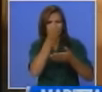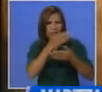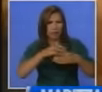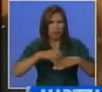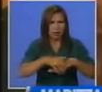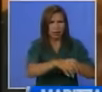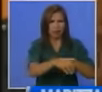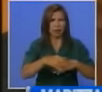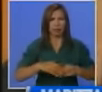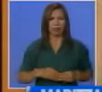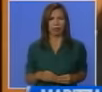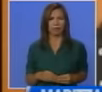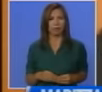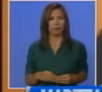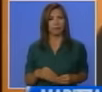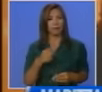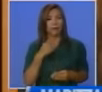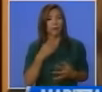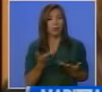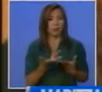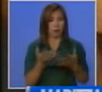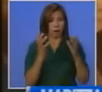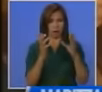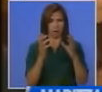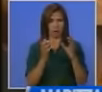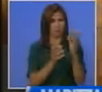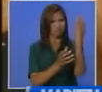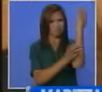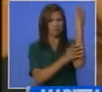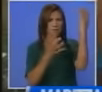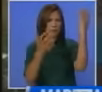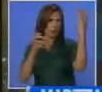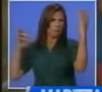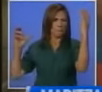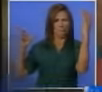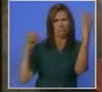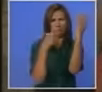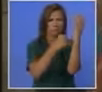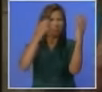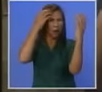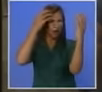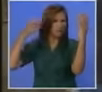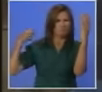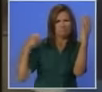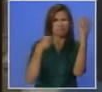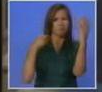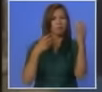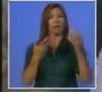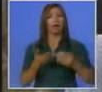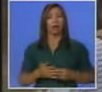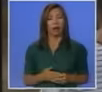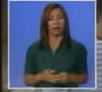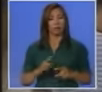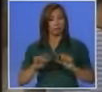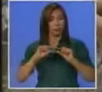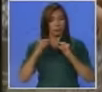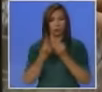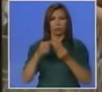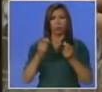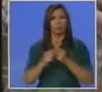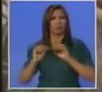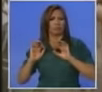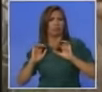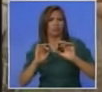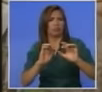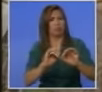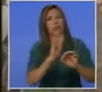era sangre. La cogió contra el pilar, la ha dado duro también en el baño y la terminó. En tanto, un grupo de personas acudió de manera enérgica a casa de la